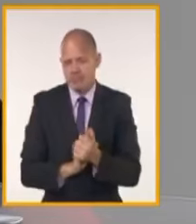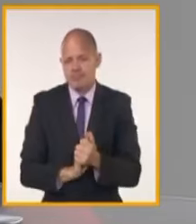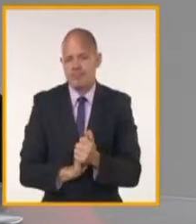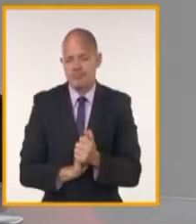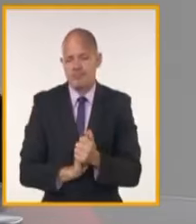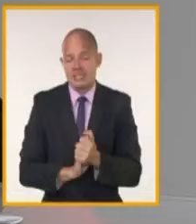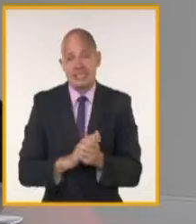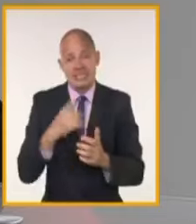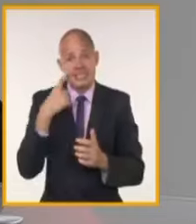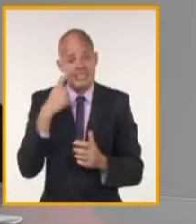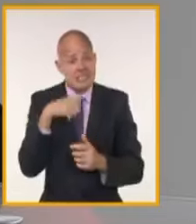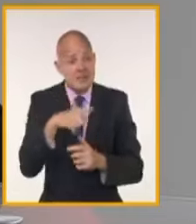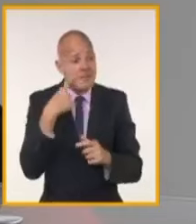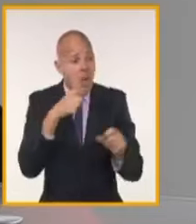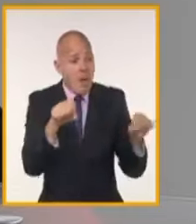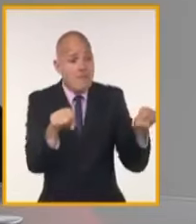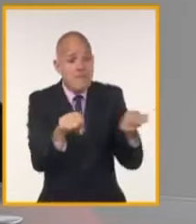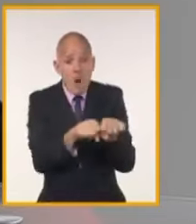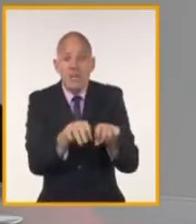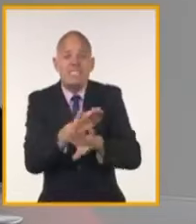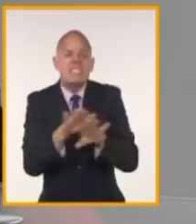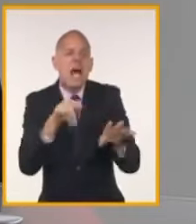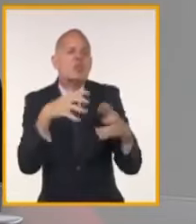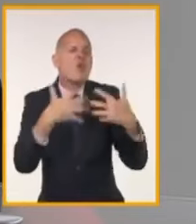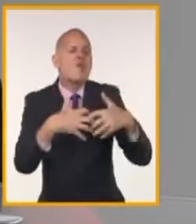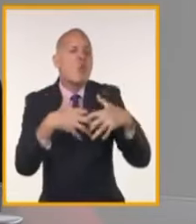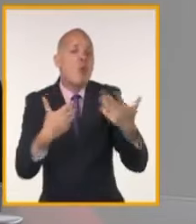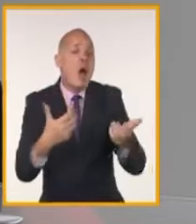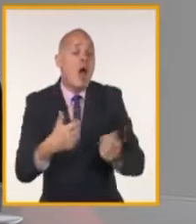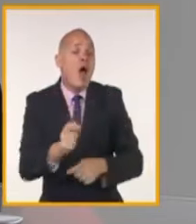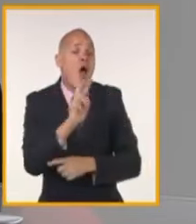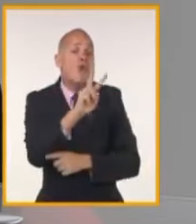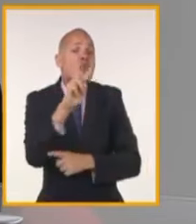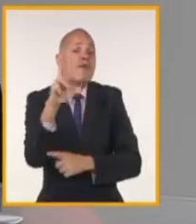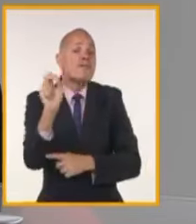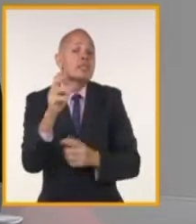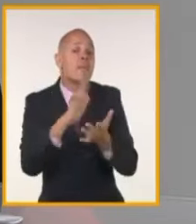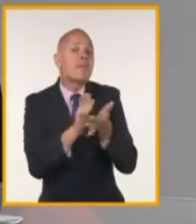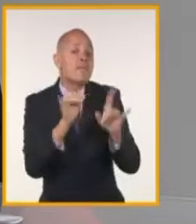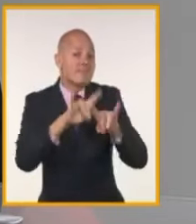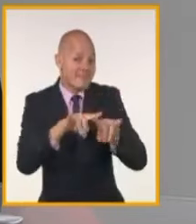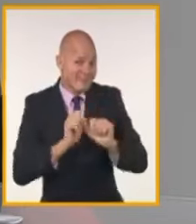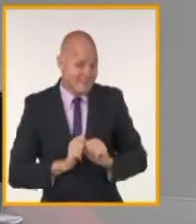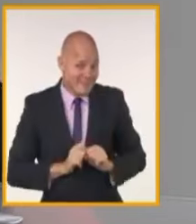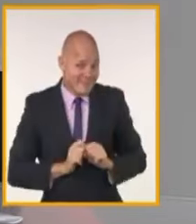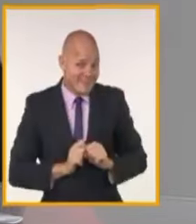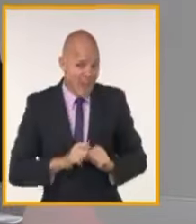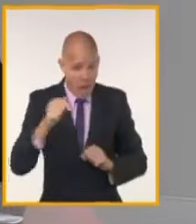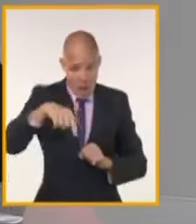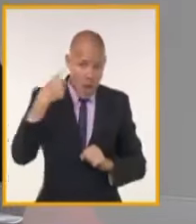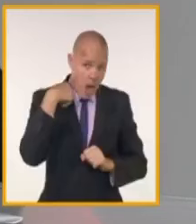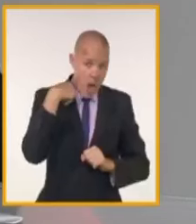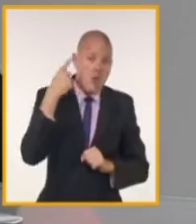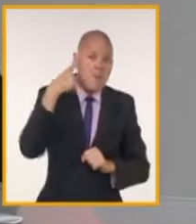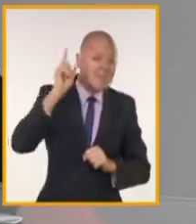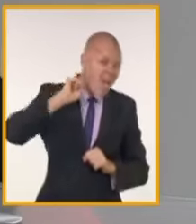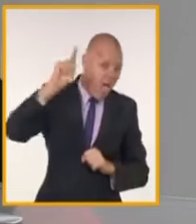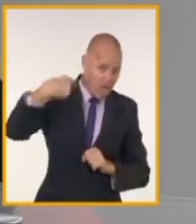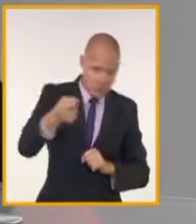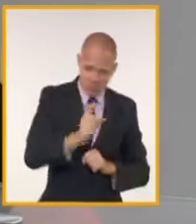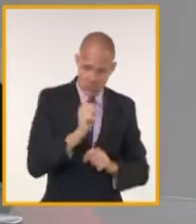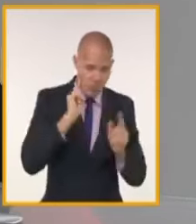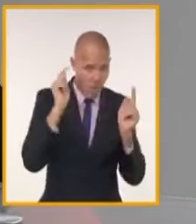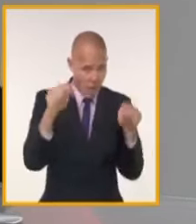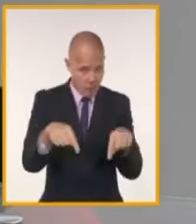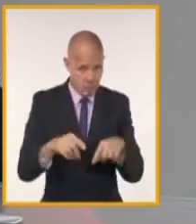22 mw son 220 mw van a estar en lo que resta de este año Entonces qué quiere decir